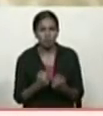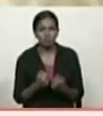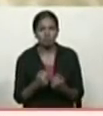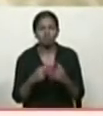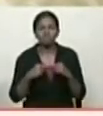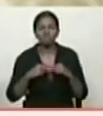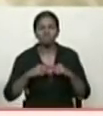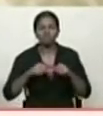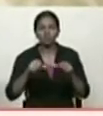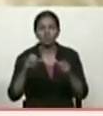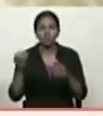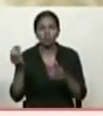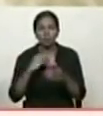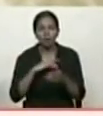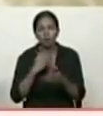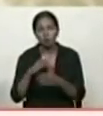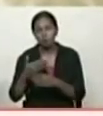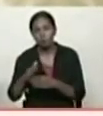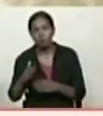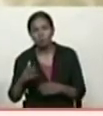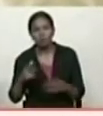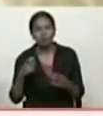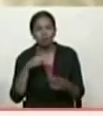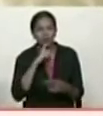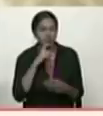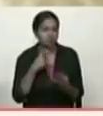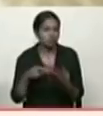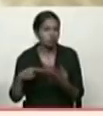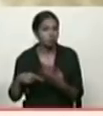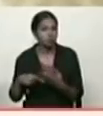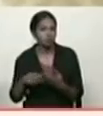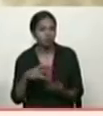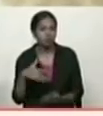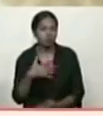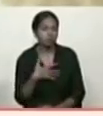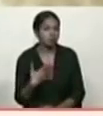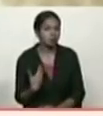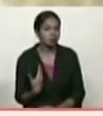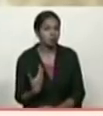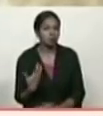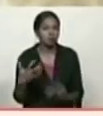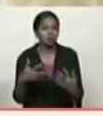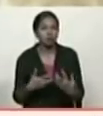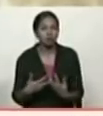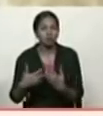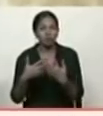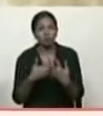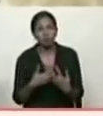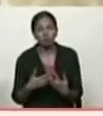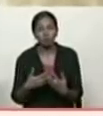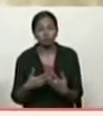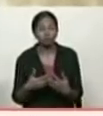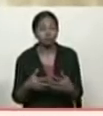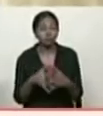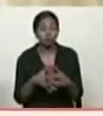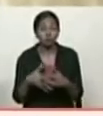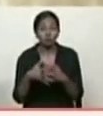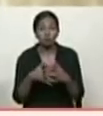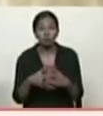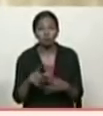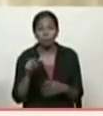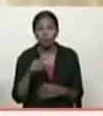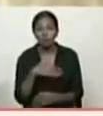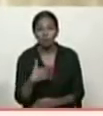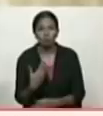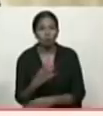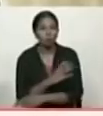adelante ante la dificultad de lo que estiman en los Estados Unidos. Por eso quisiéramos que la oposición venezolana rectificara y